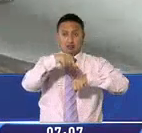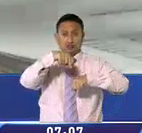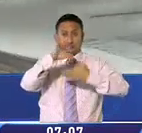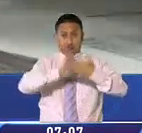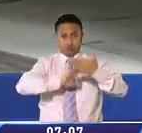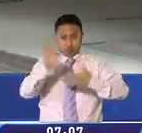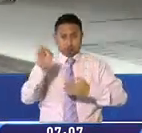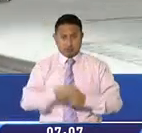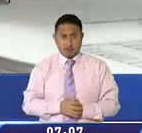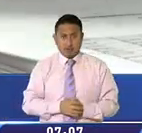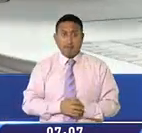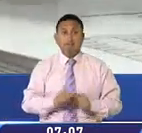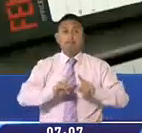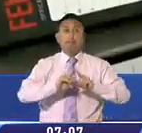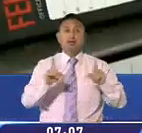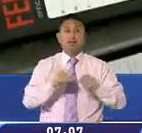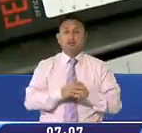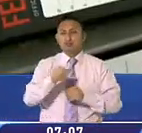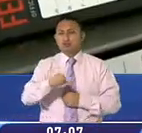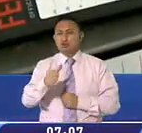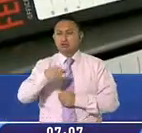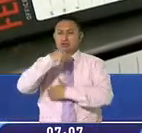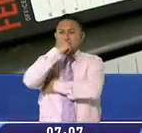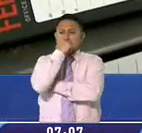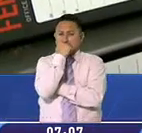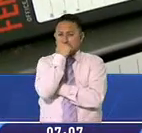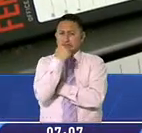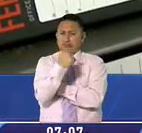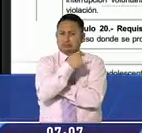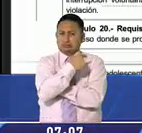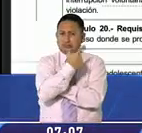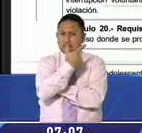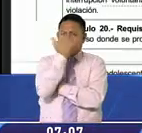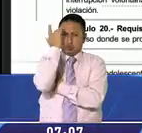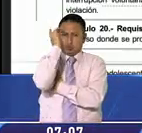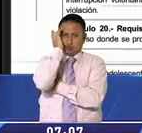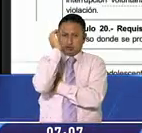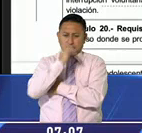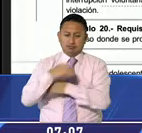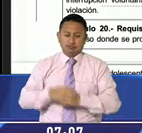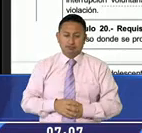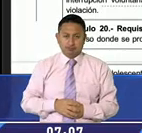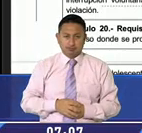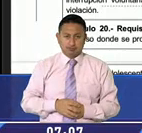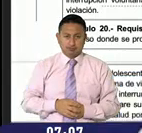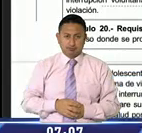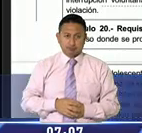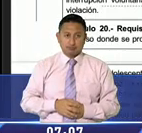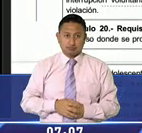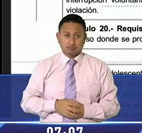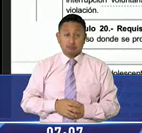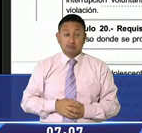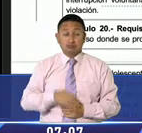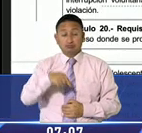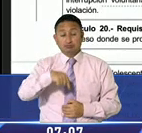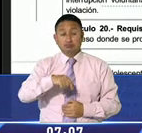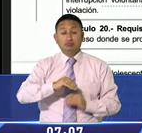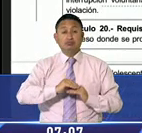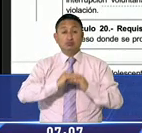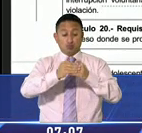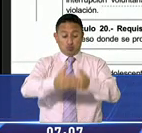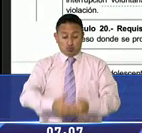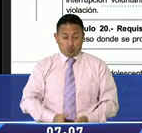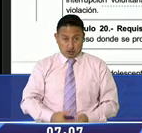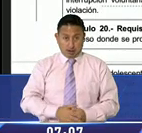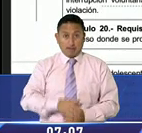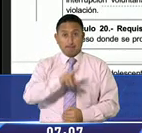se quedaron preocupados con la resolución. De un aborto por violación de 24 semanas de gestación, realmente es poner en